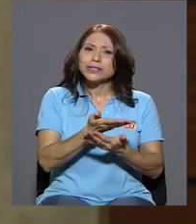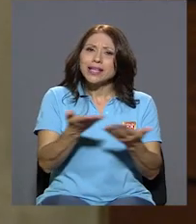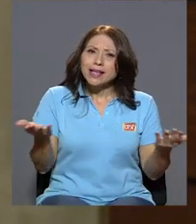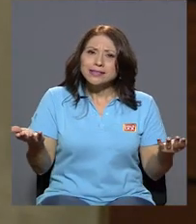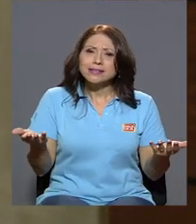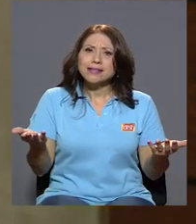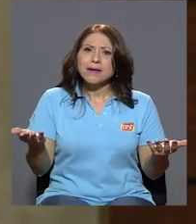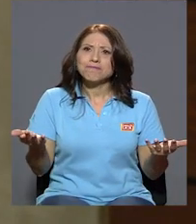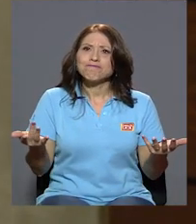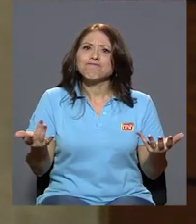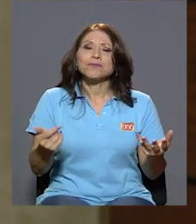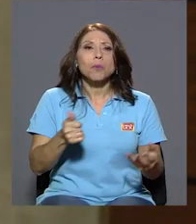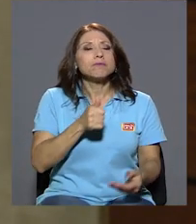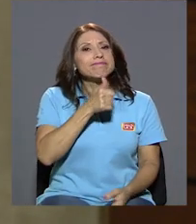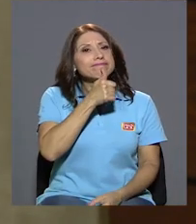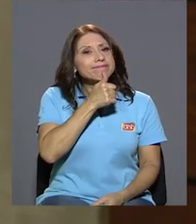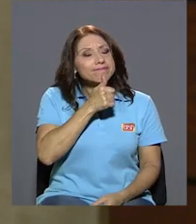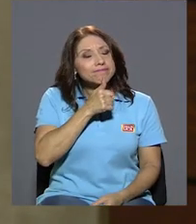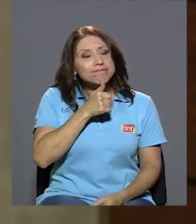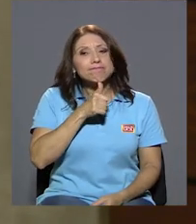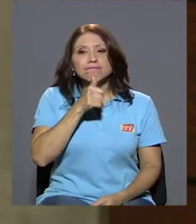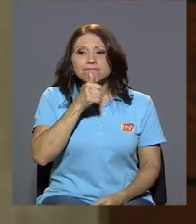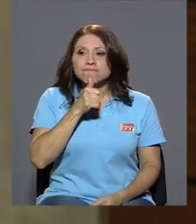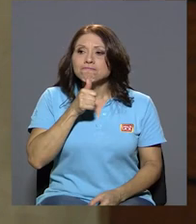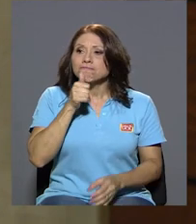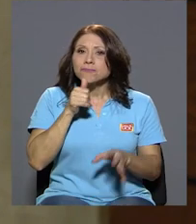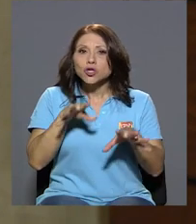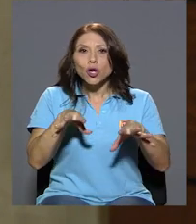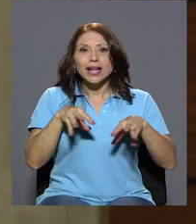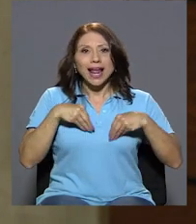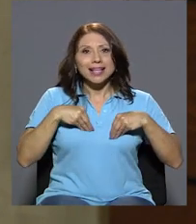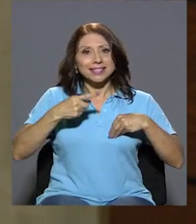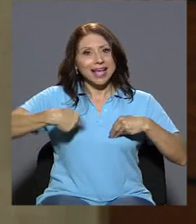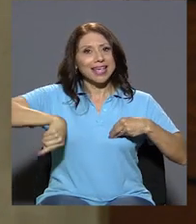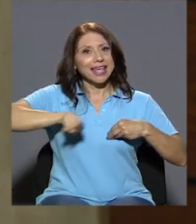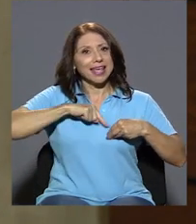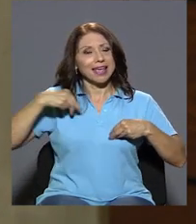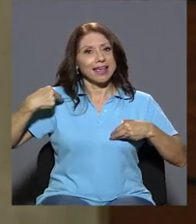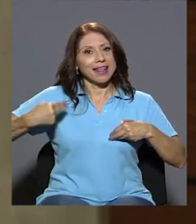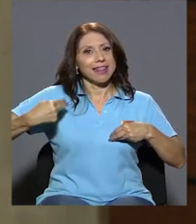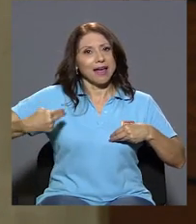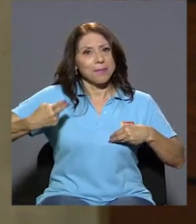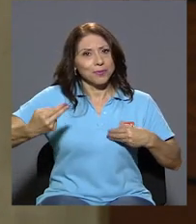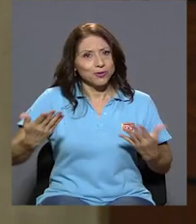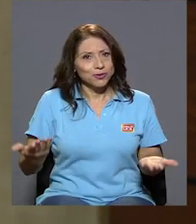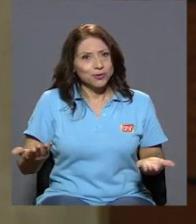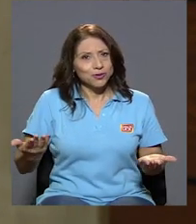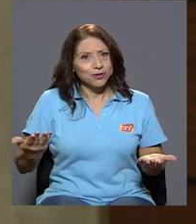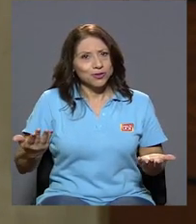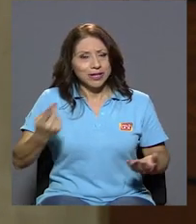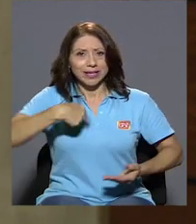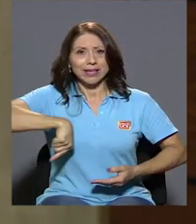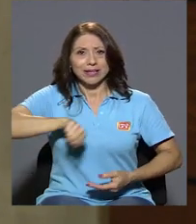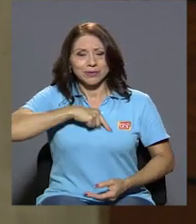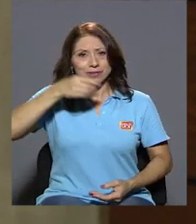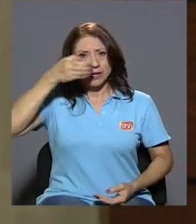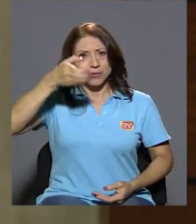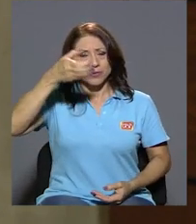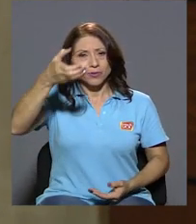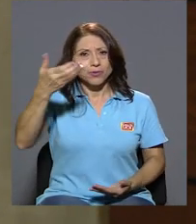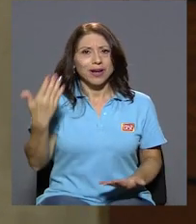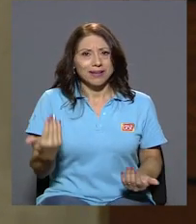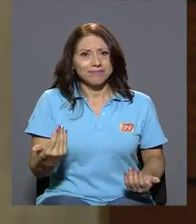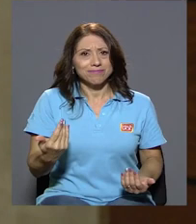esa es a esa tolerancia que heredamos buena parte de nuestra cultura